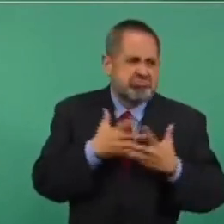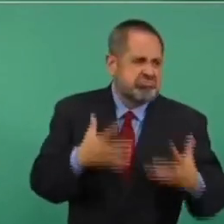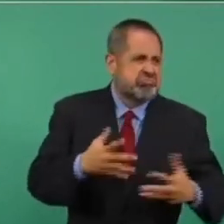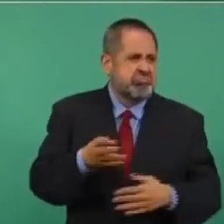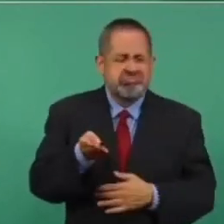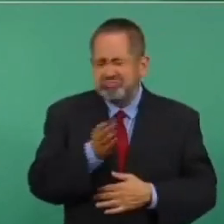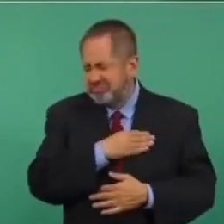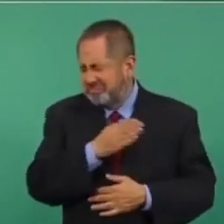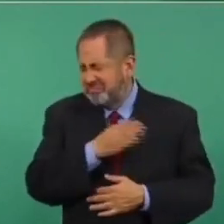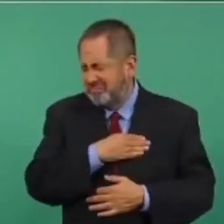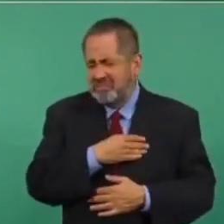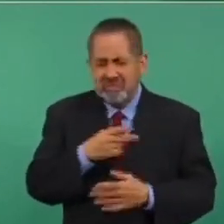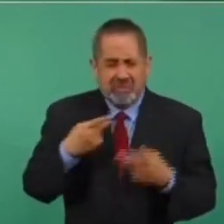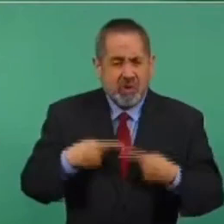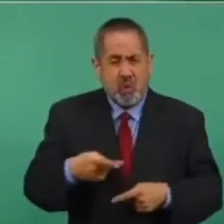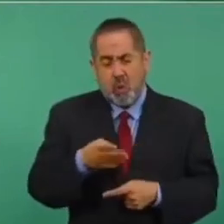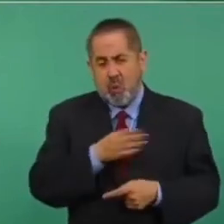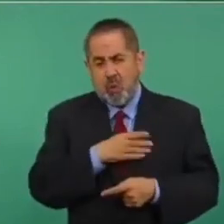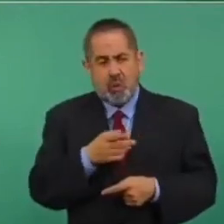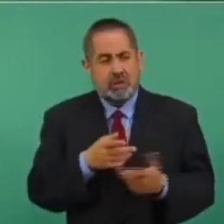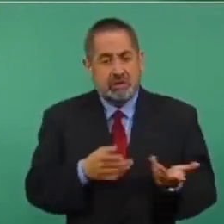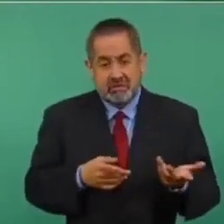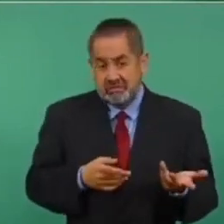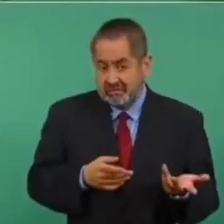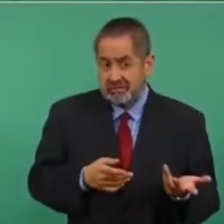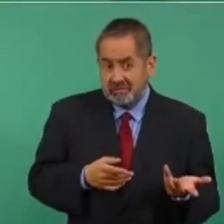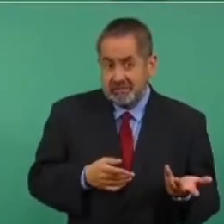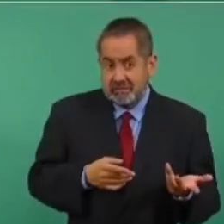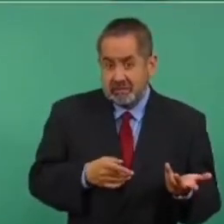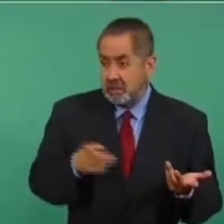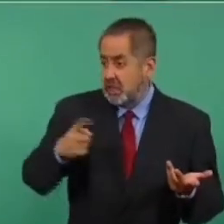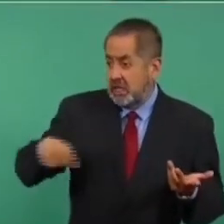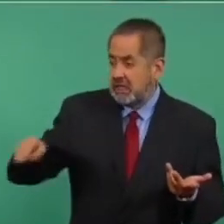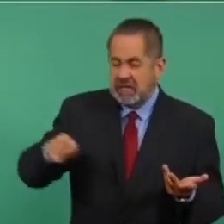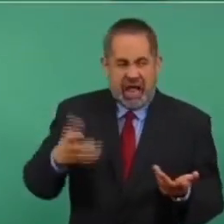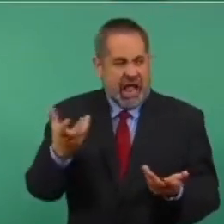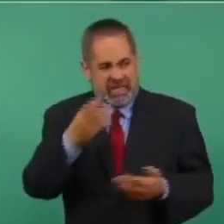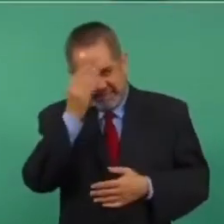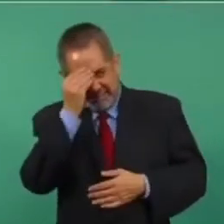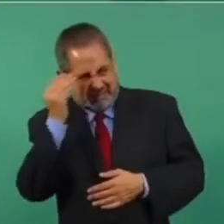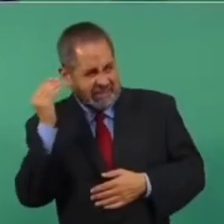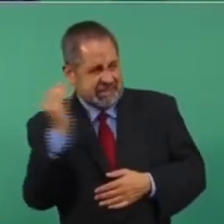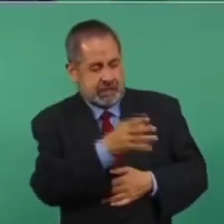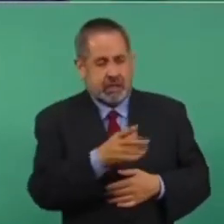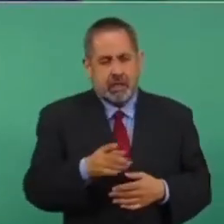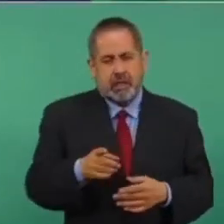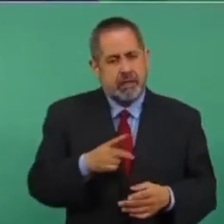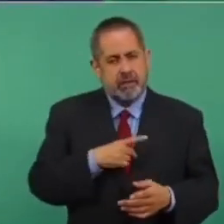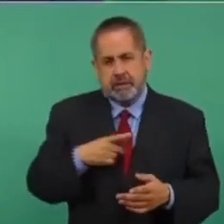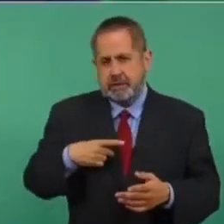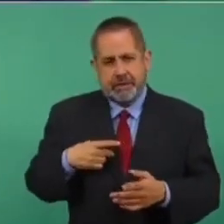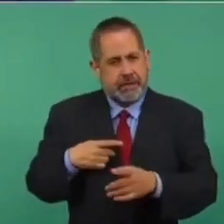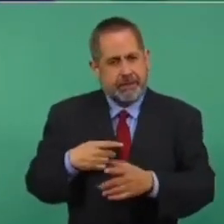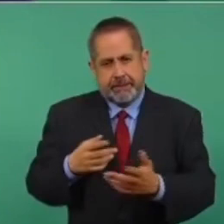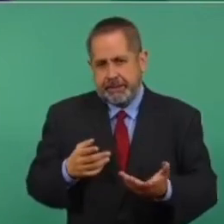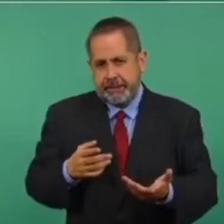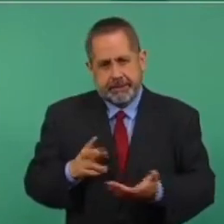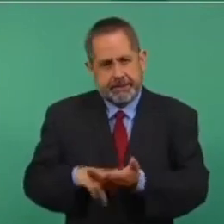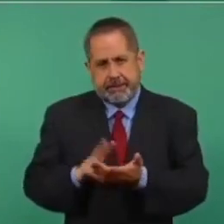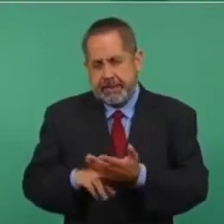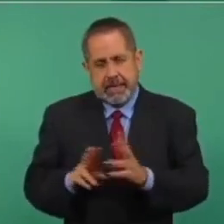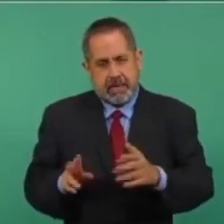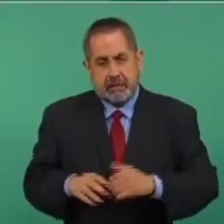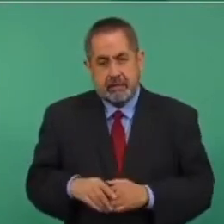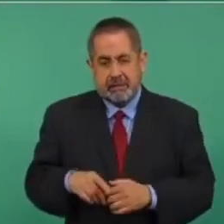bueno, que no merecía lo que le hicieron. Ese es uno de